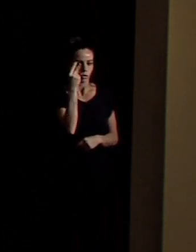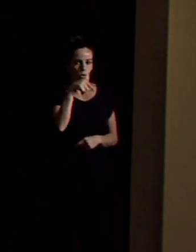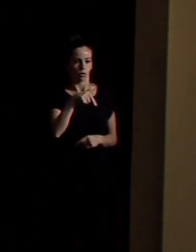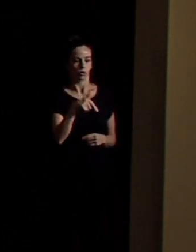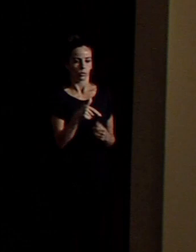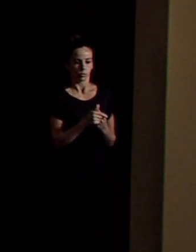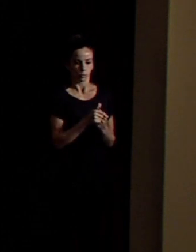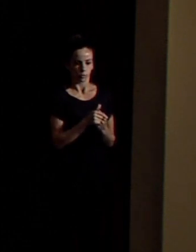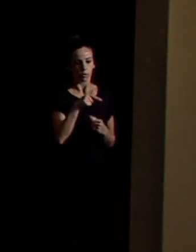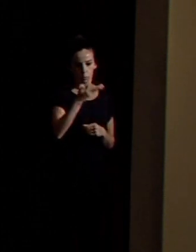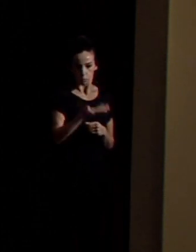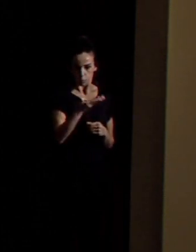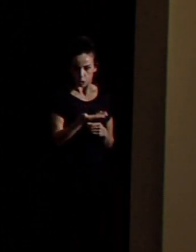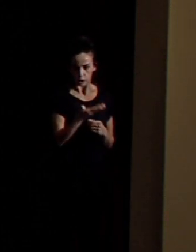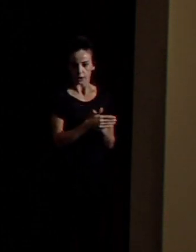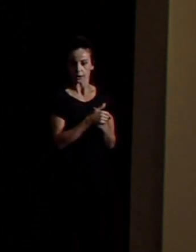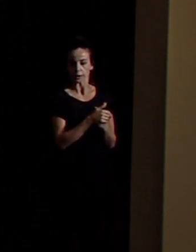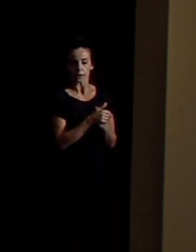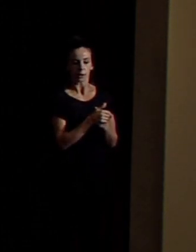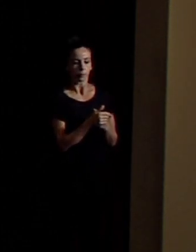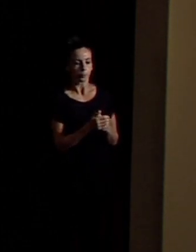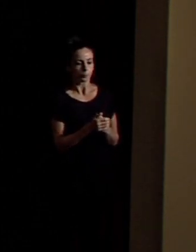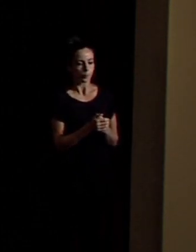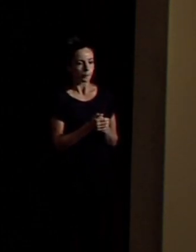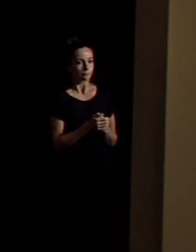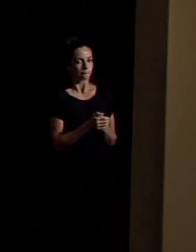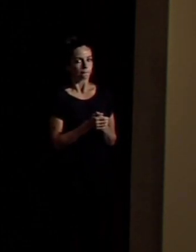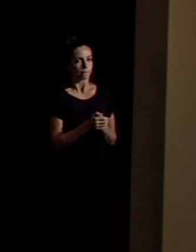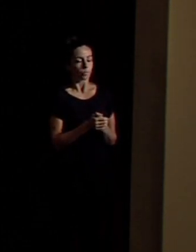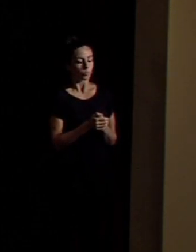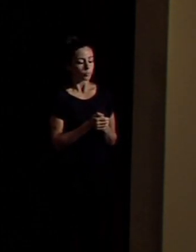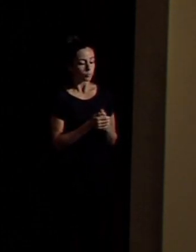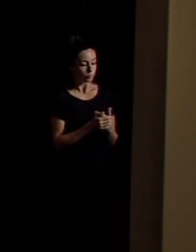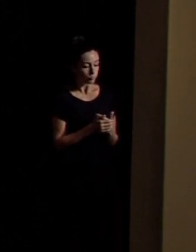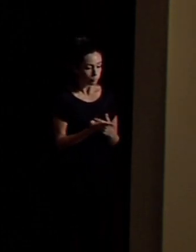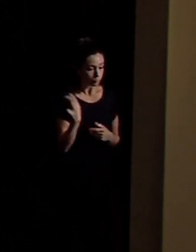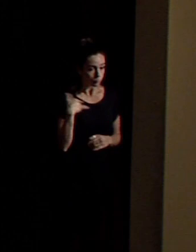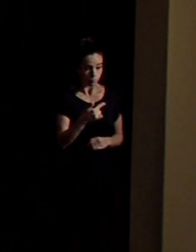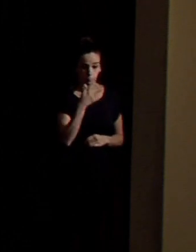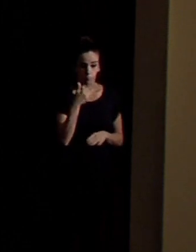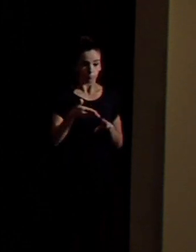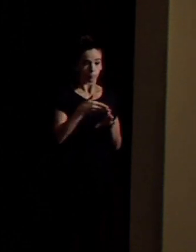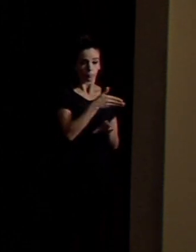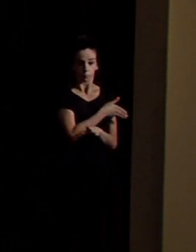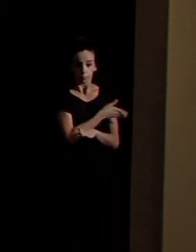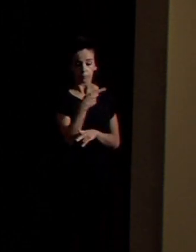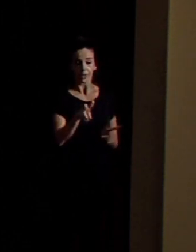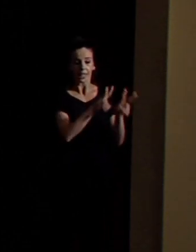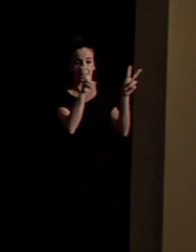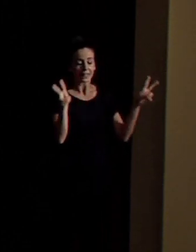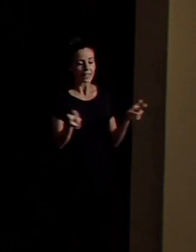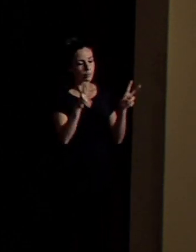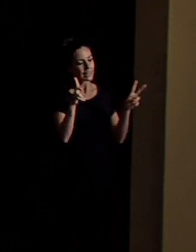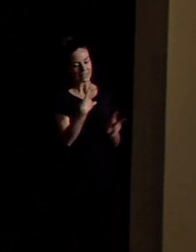debiéramos de hacer incompatible el debate. Como os decía, es un tema efectivamente